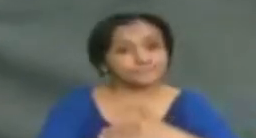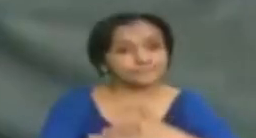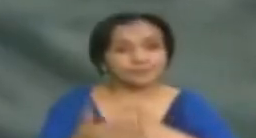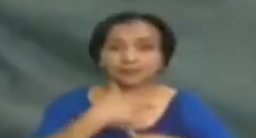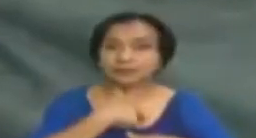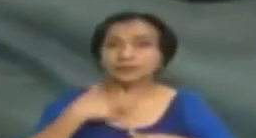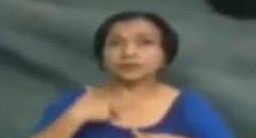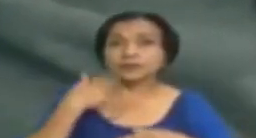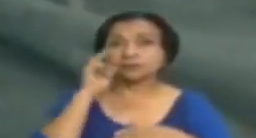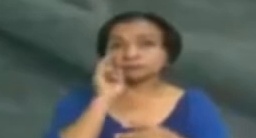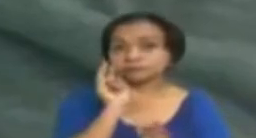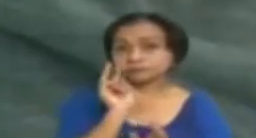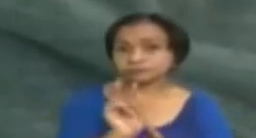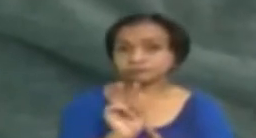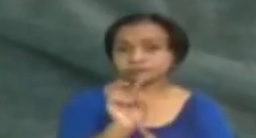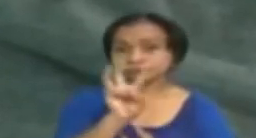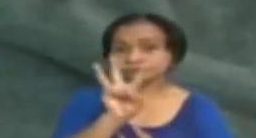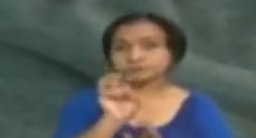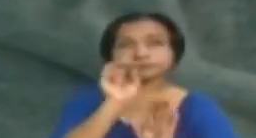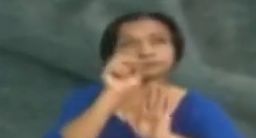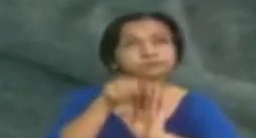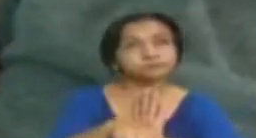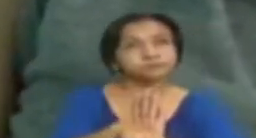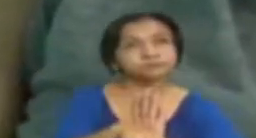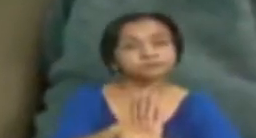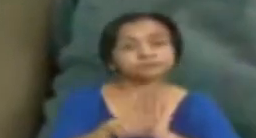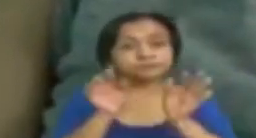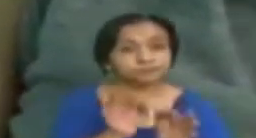migración, ejército, policía, aduana, unidades de